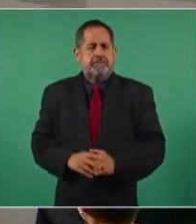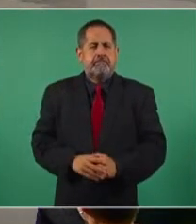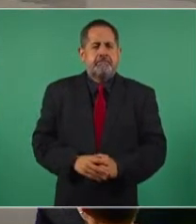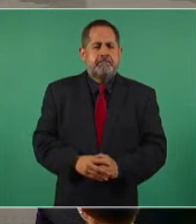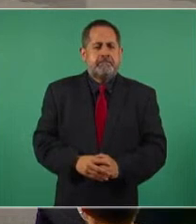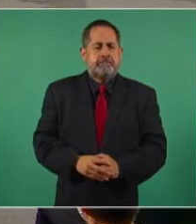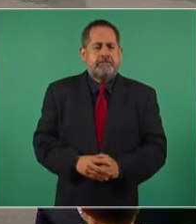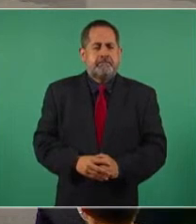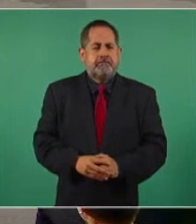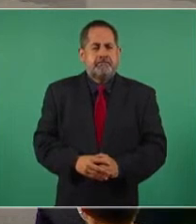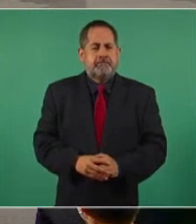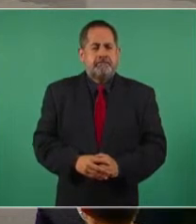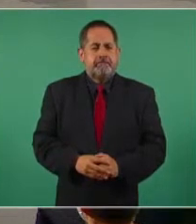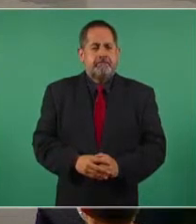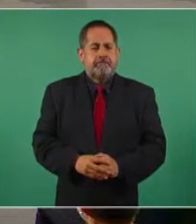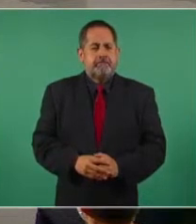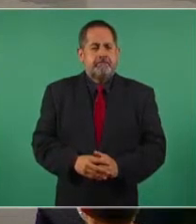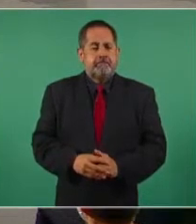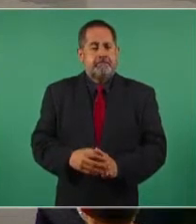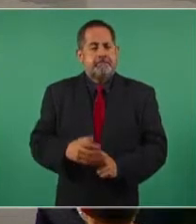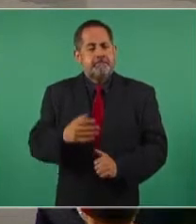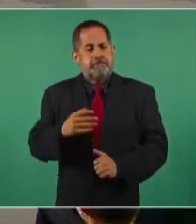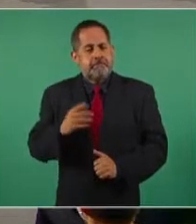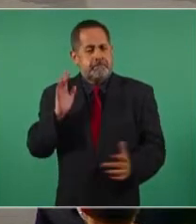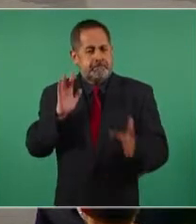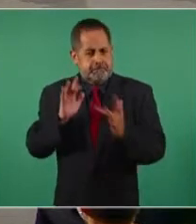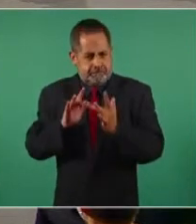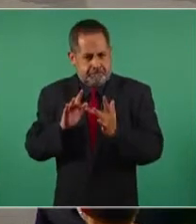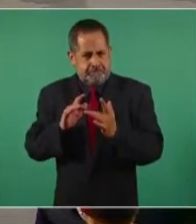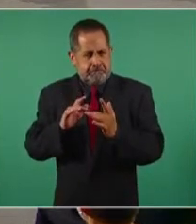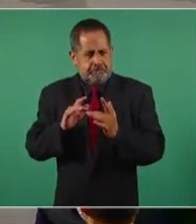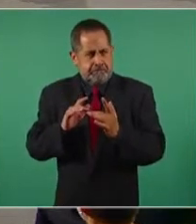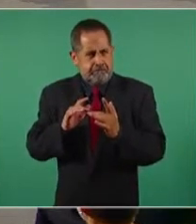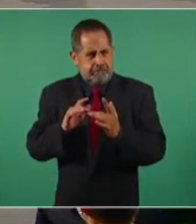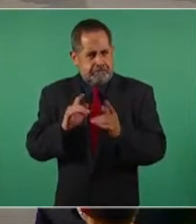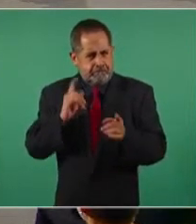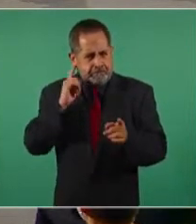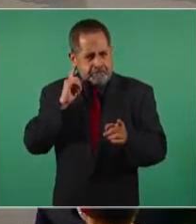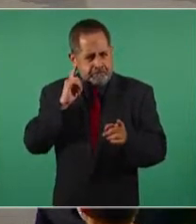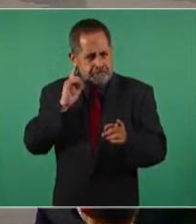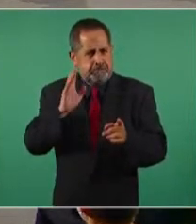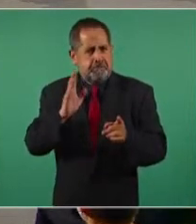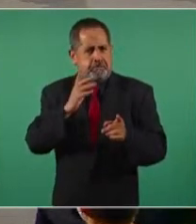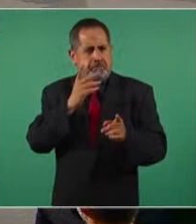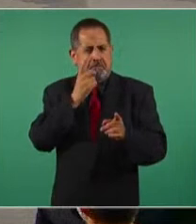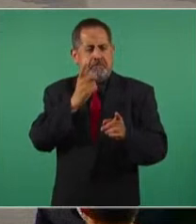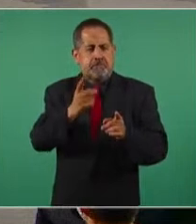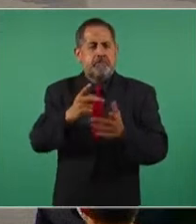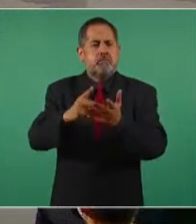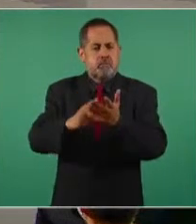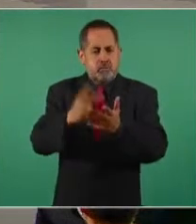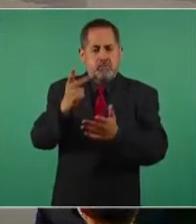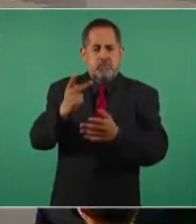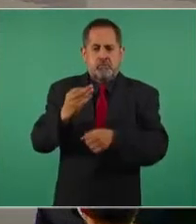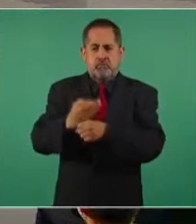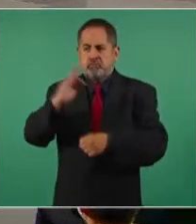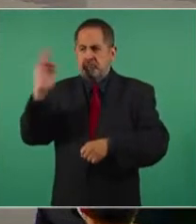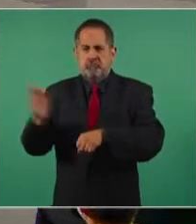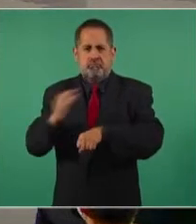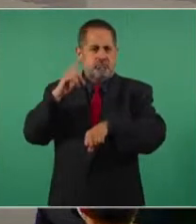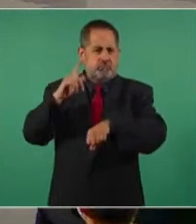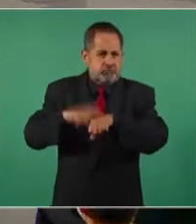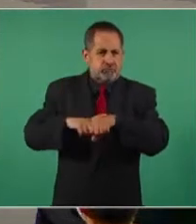y decir también que en este esfuerzo coordinado de federación